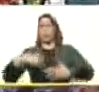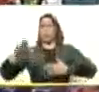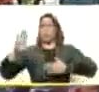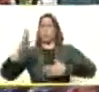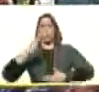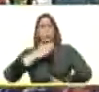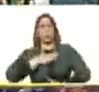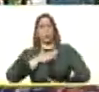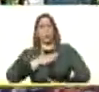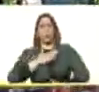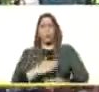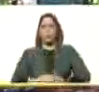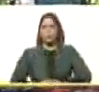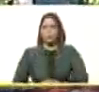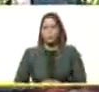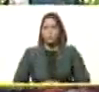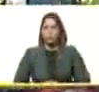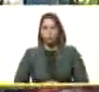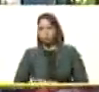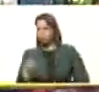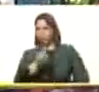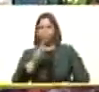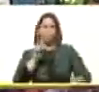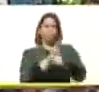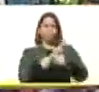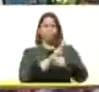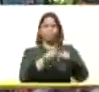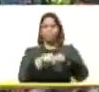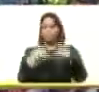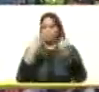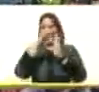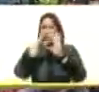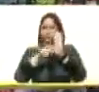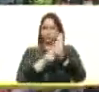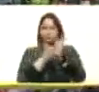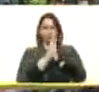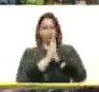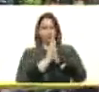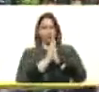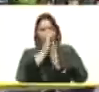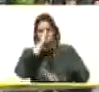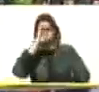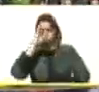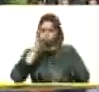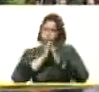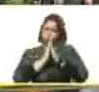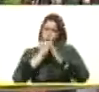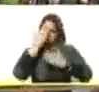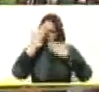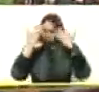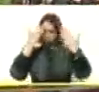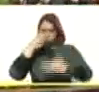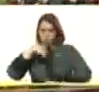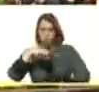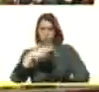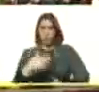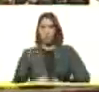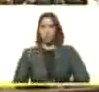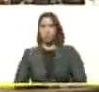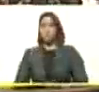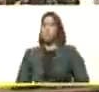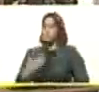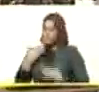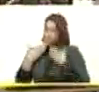juramentaré ni violaré la Constitución. Diosdado, por favor, dale un saludo al pueblo. Adelante, compañero. Gracias,